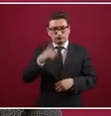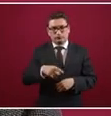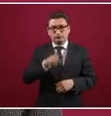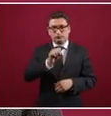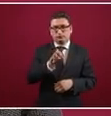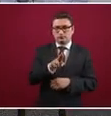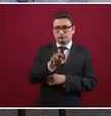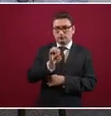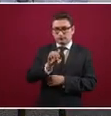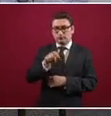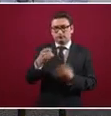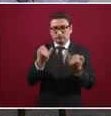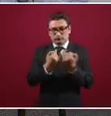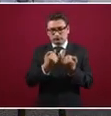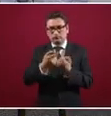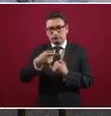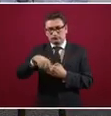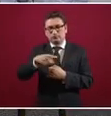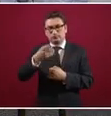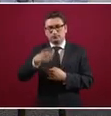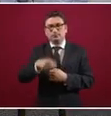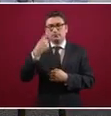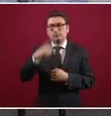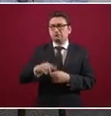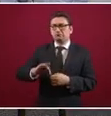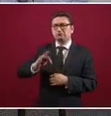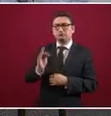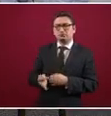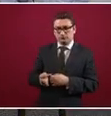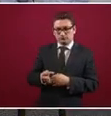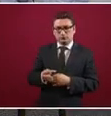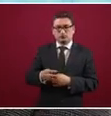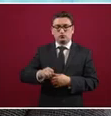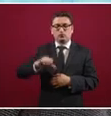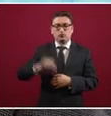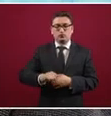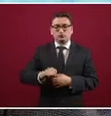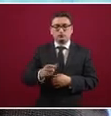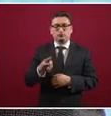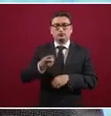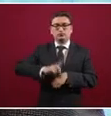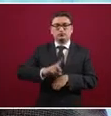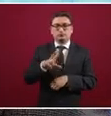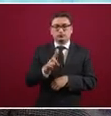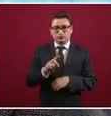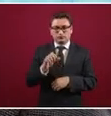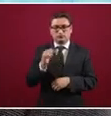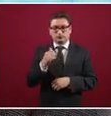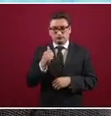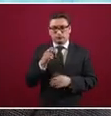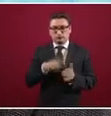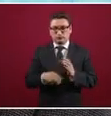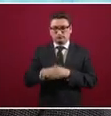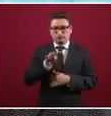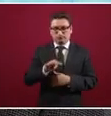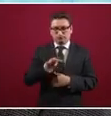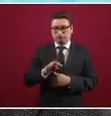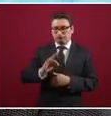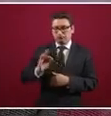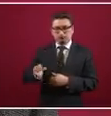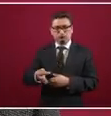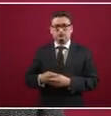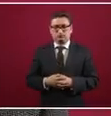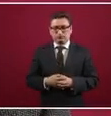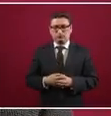exteriores para realizar dicha aceptación a partir del día de hoy 30 de agosto de 2019 esto